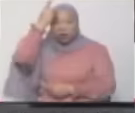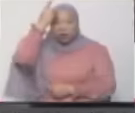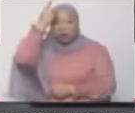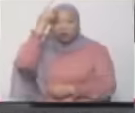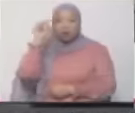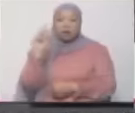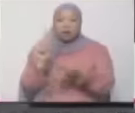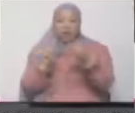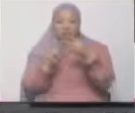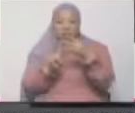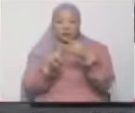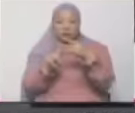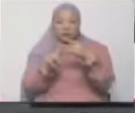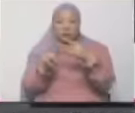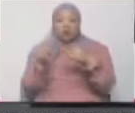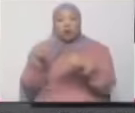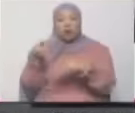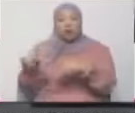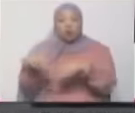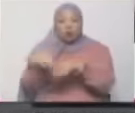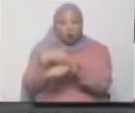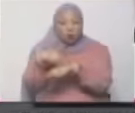tercer vicepresidente, Jorge Rodríguez,